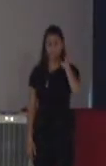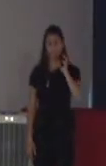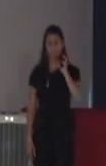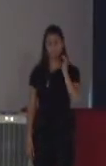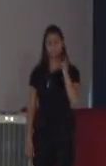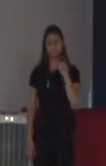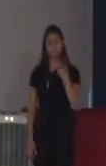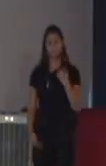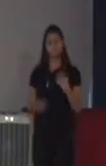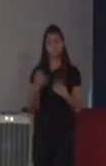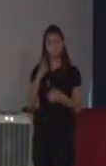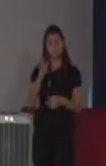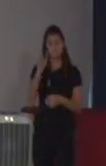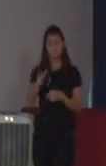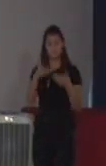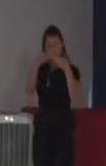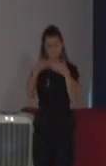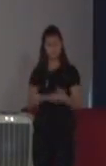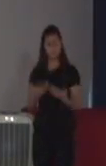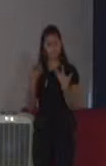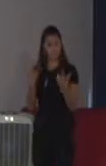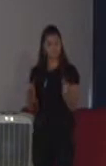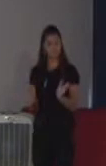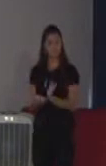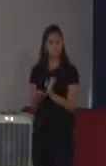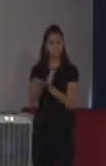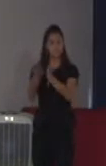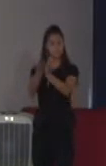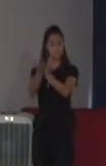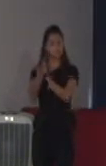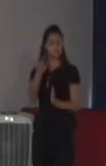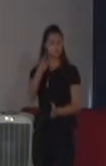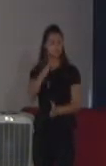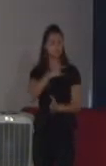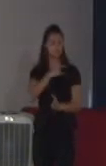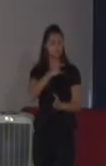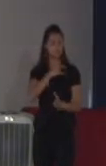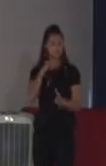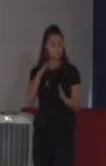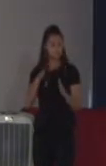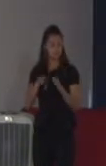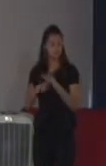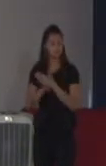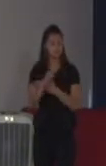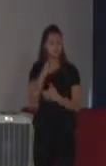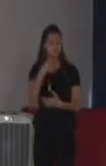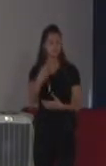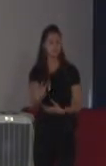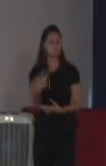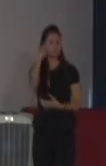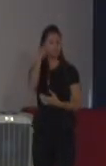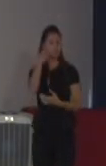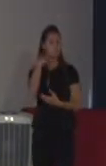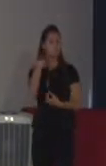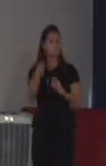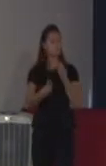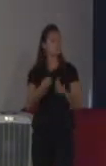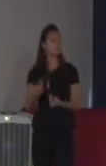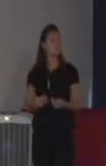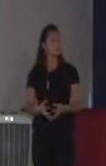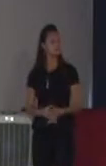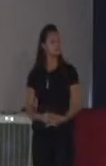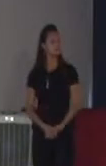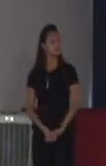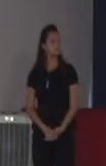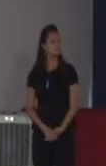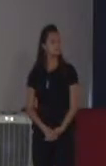en el porque está muy chévere el compañero. Sí, es un capacitado. Si uno es capacitado, quiere estudiar y la universidad que se ha presentado le dice que no, ¿qué es lo que va a